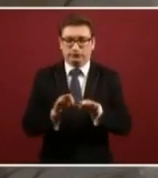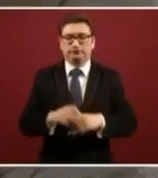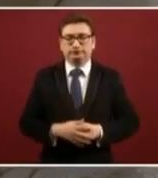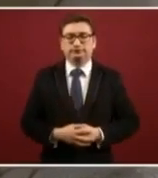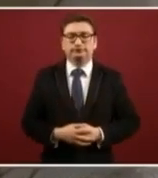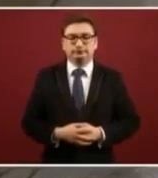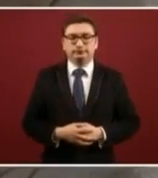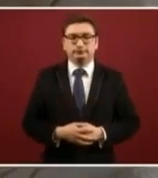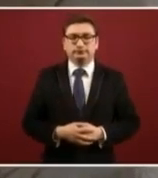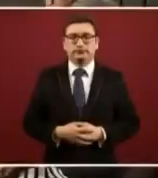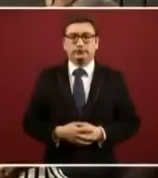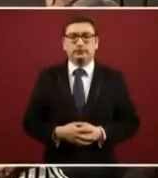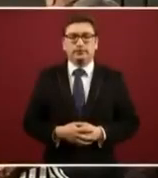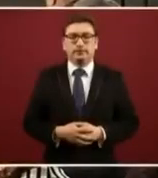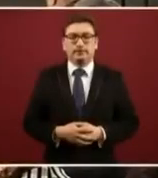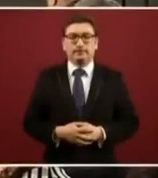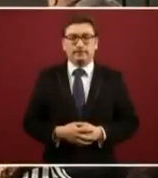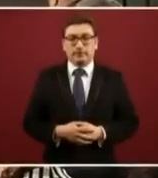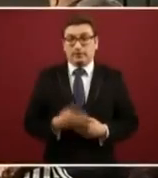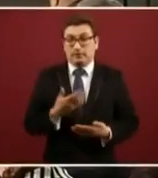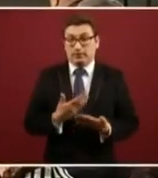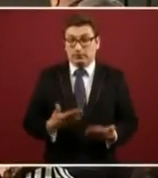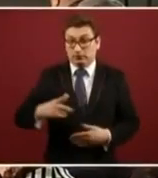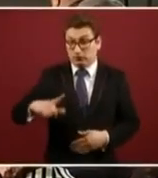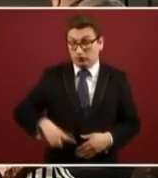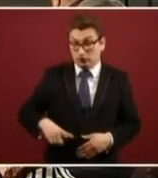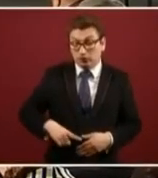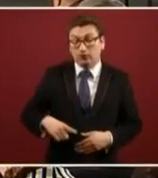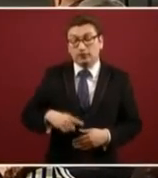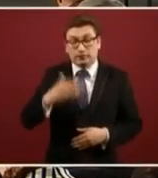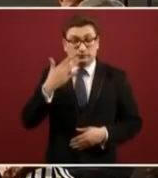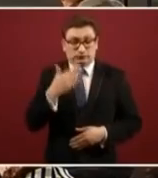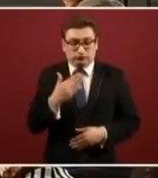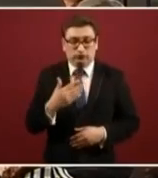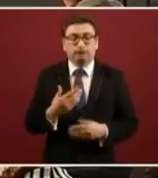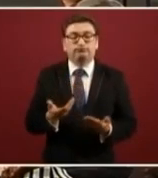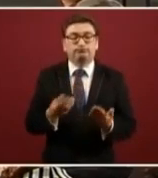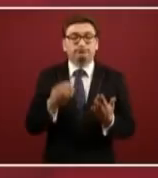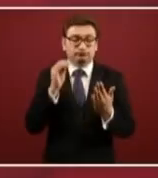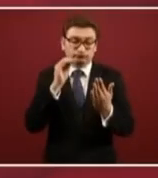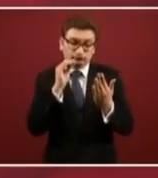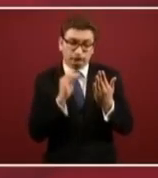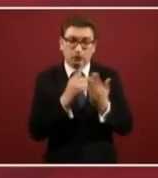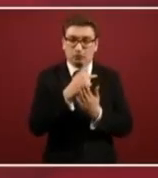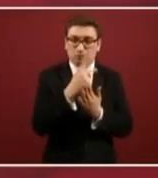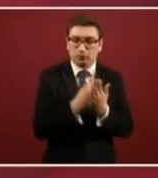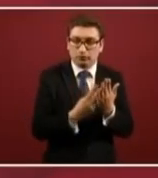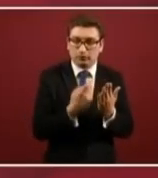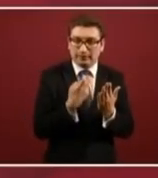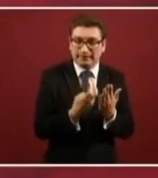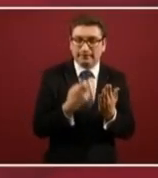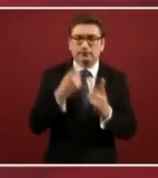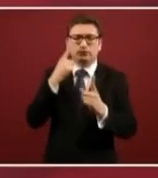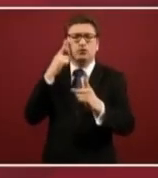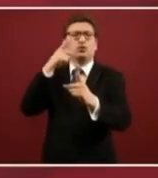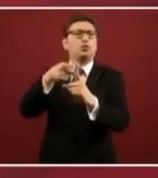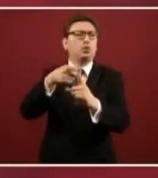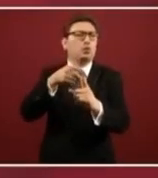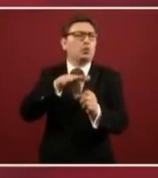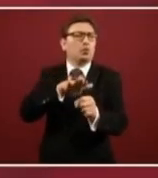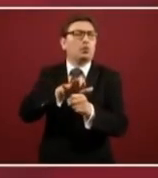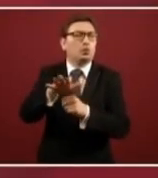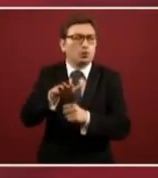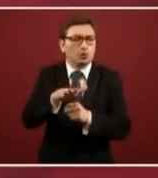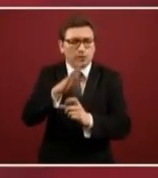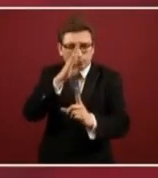región. La actual administración implementa estos programas con un enfoque precisamente hacia